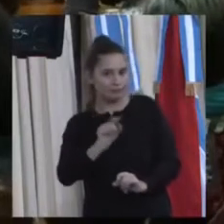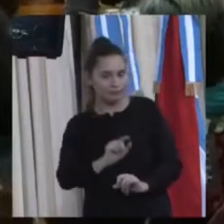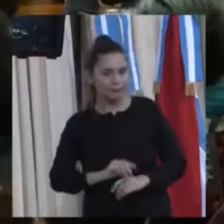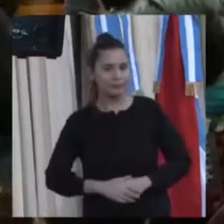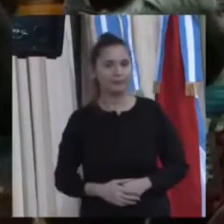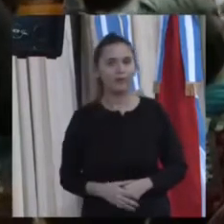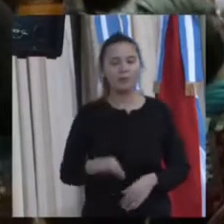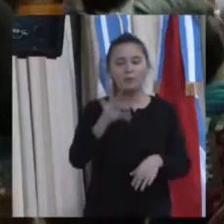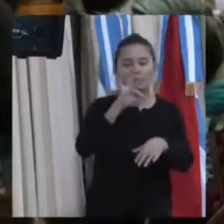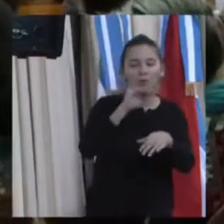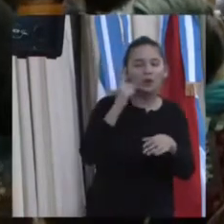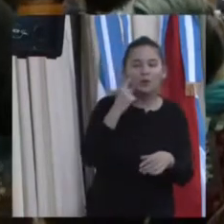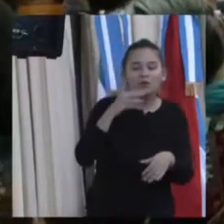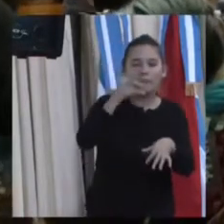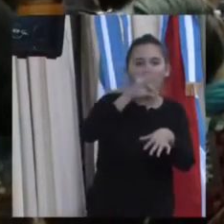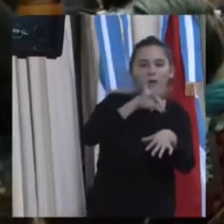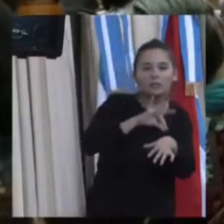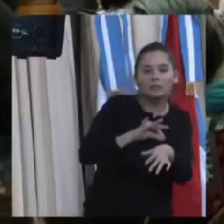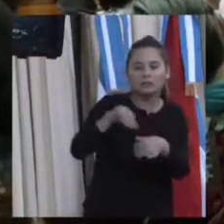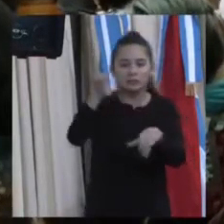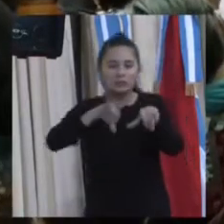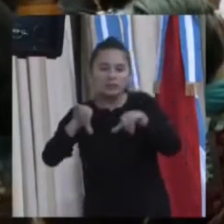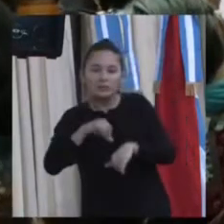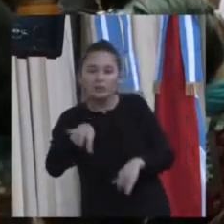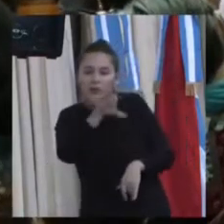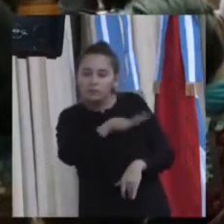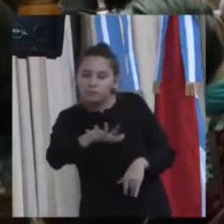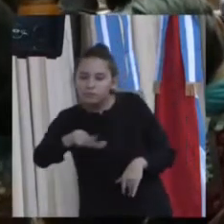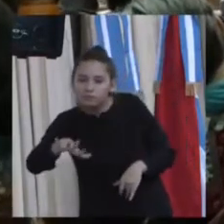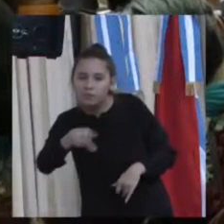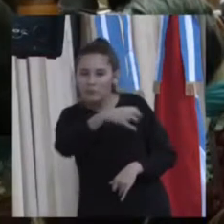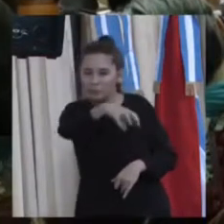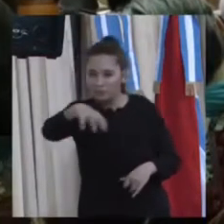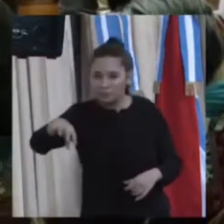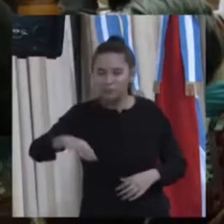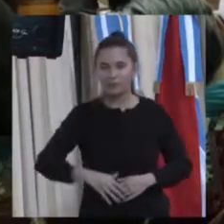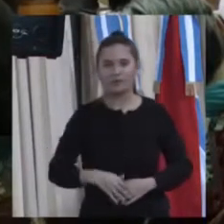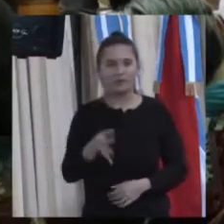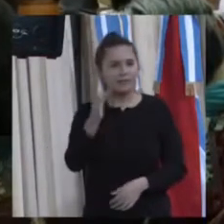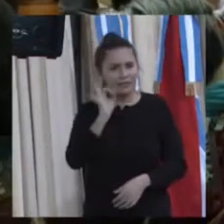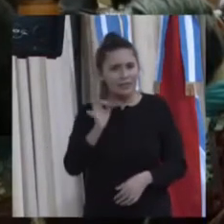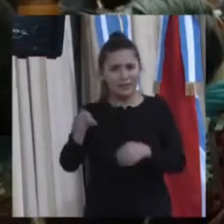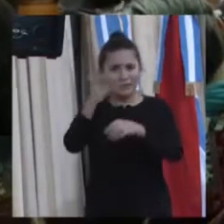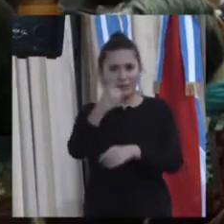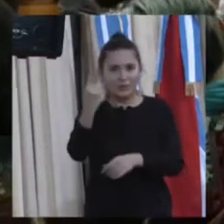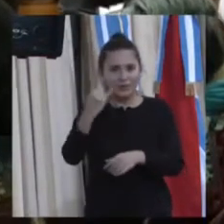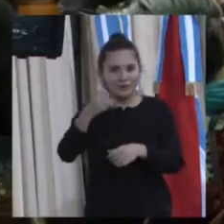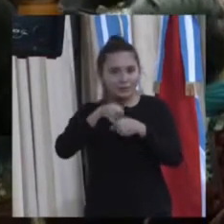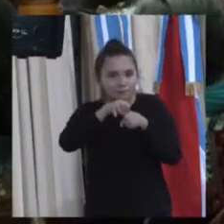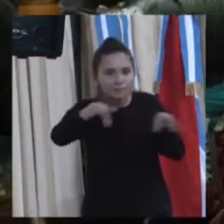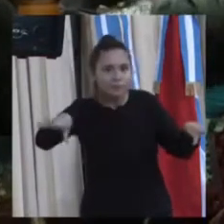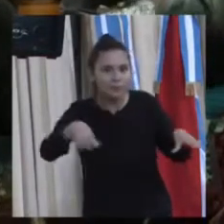de medicina que hay en cada barrio. Debe justificarse con hechos que la universidad es un órgano social de utilidad